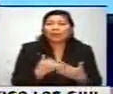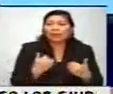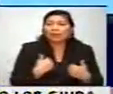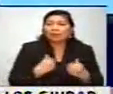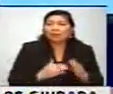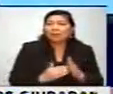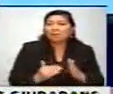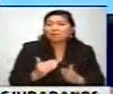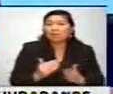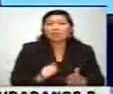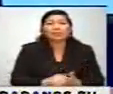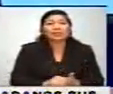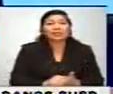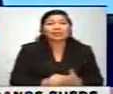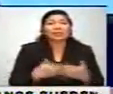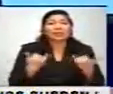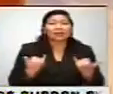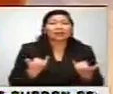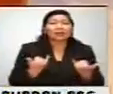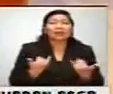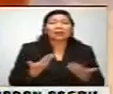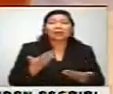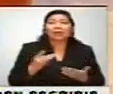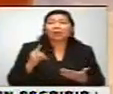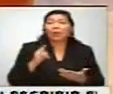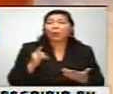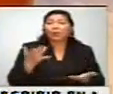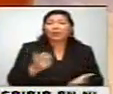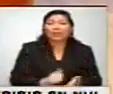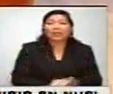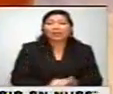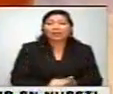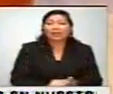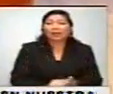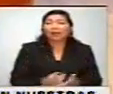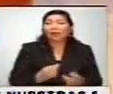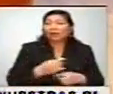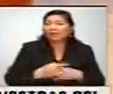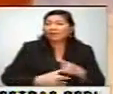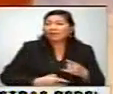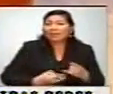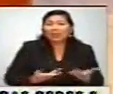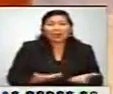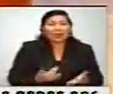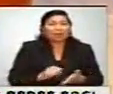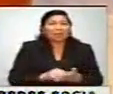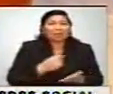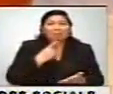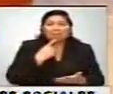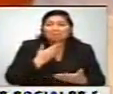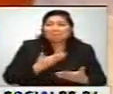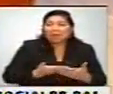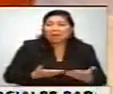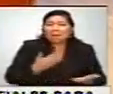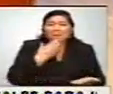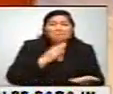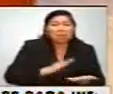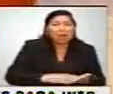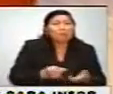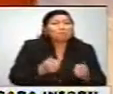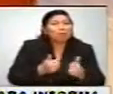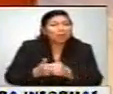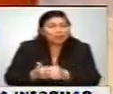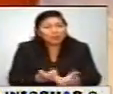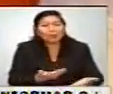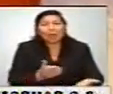tienen tremendo y victimizándose ante el mundo internacional, porque dirían que los policías en el Perú van y persiguen